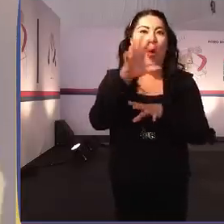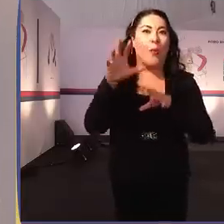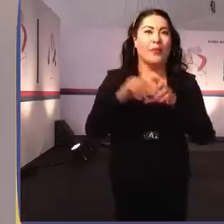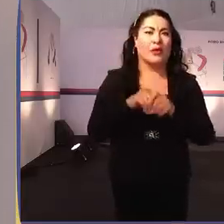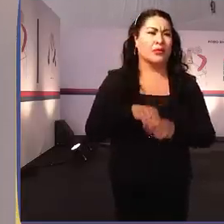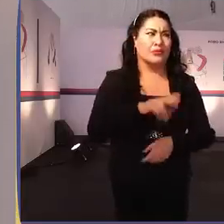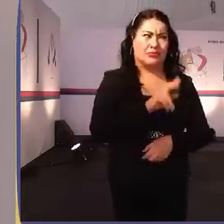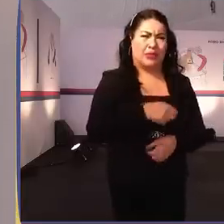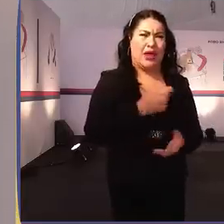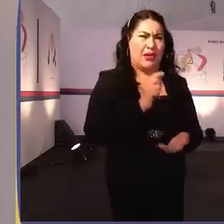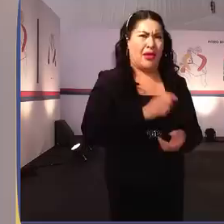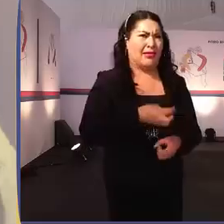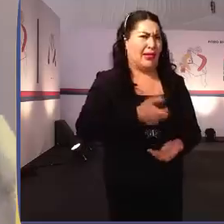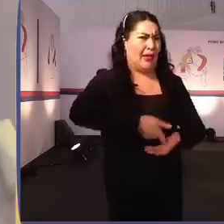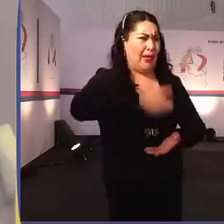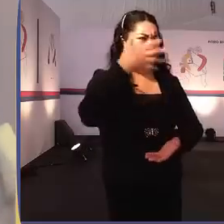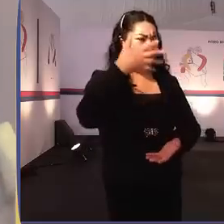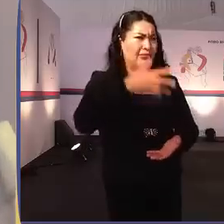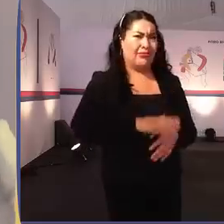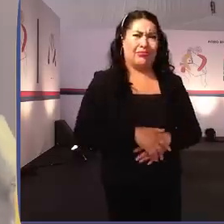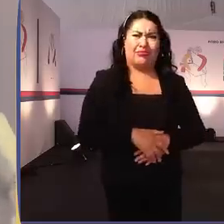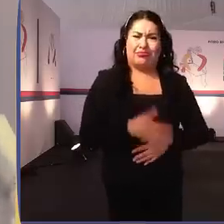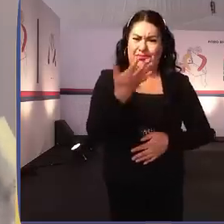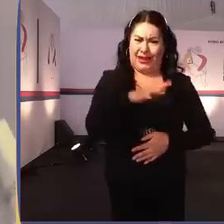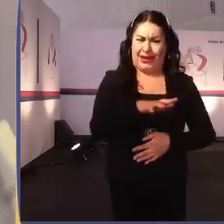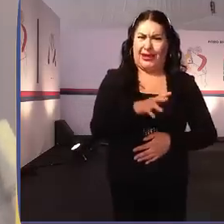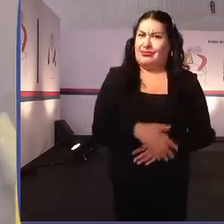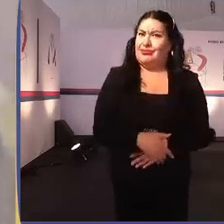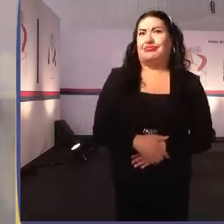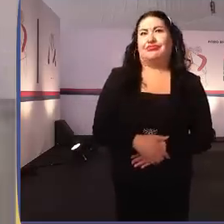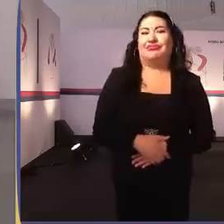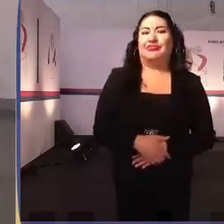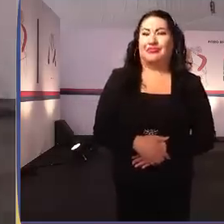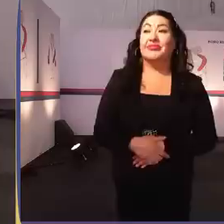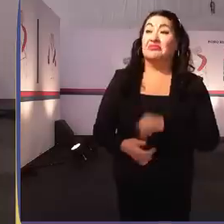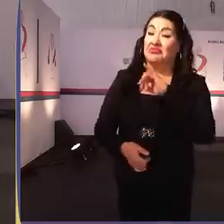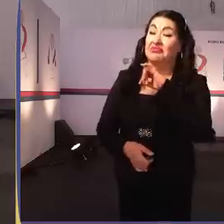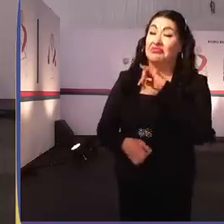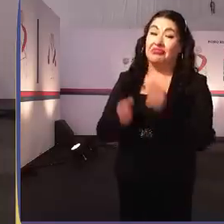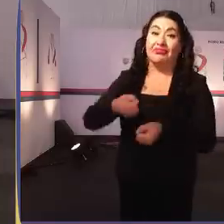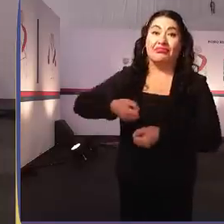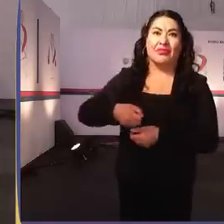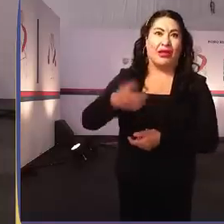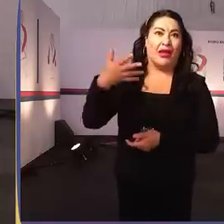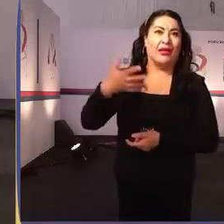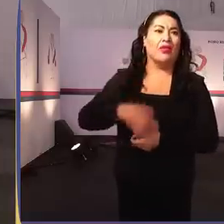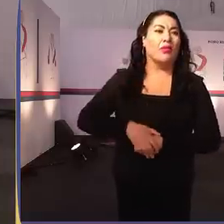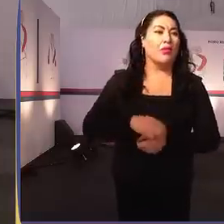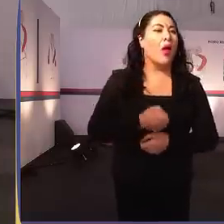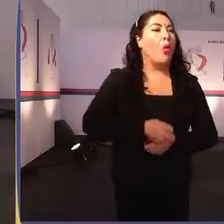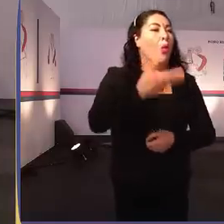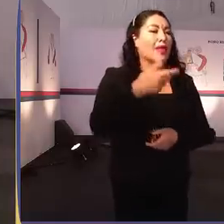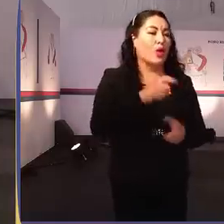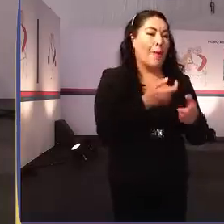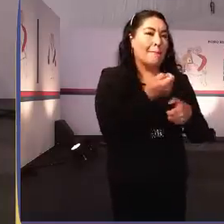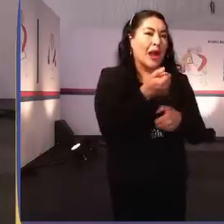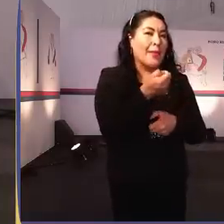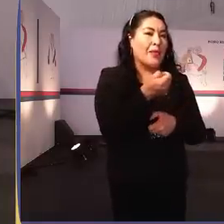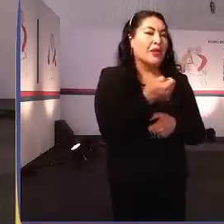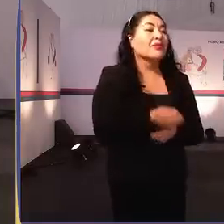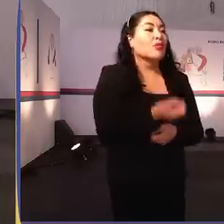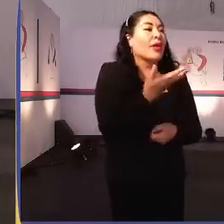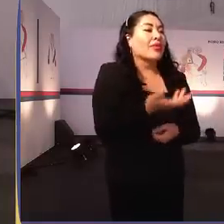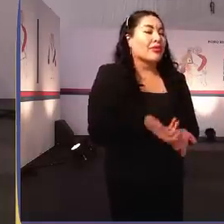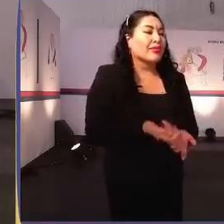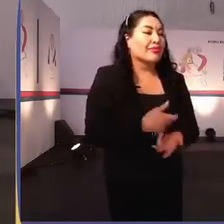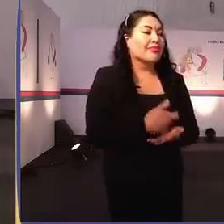pesos. Está muy caro eso de 10 pesos, ¿eh? 10 pesos está muy caro, ¿ven? Para sí. Todos los que compren un ¿cuánto libro… ¿Cuánto cuesta tu encendedor? La